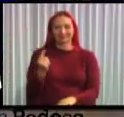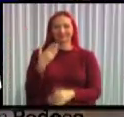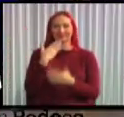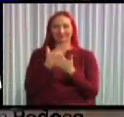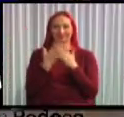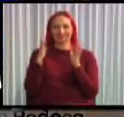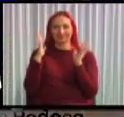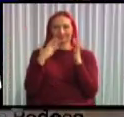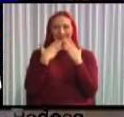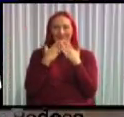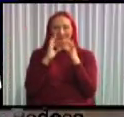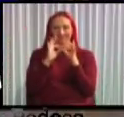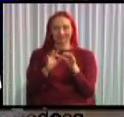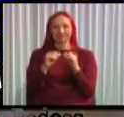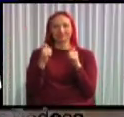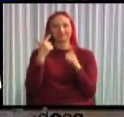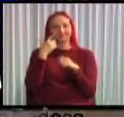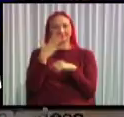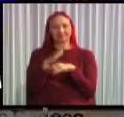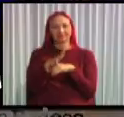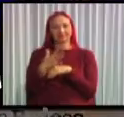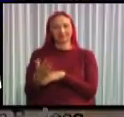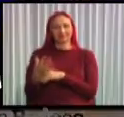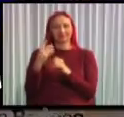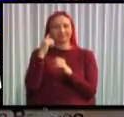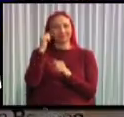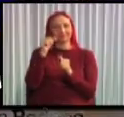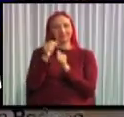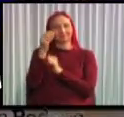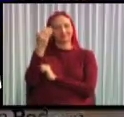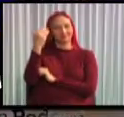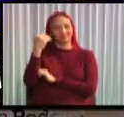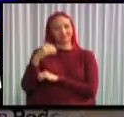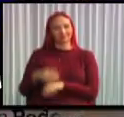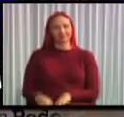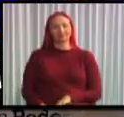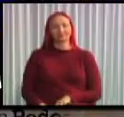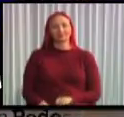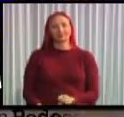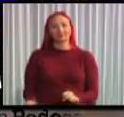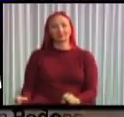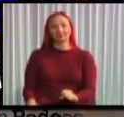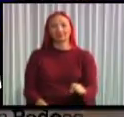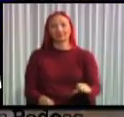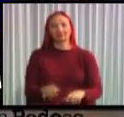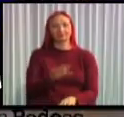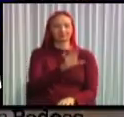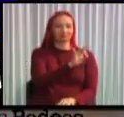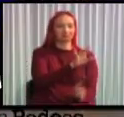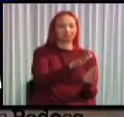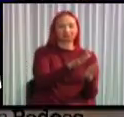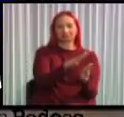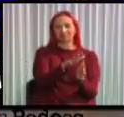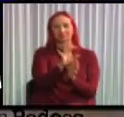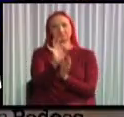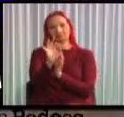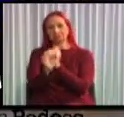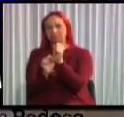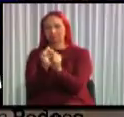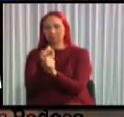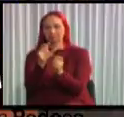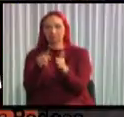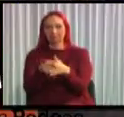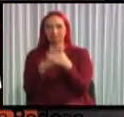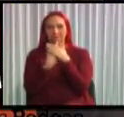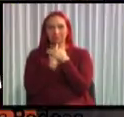es cierto. Muy parecido. Yo me recuerdo que a la edad como unos 8, 9 años, definitivamente, fue cuando